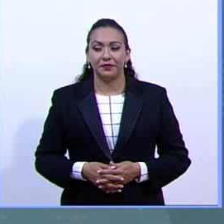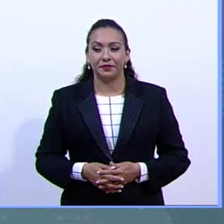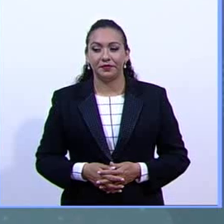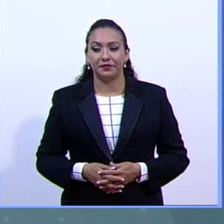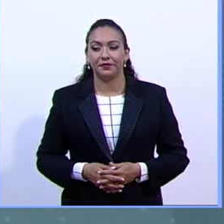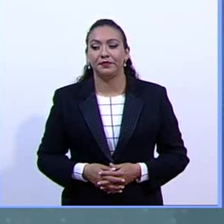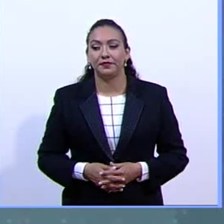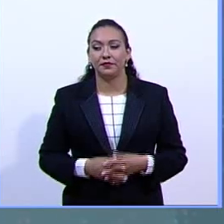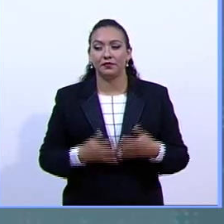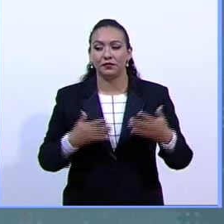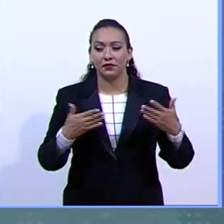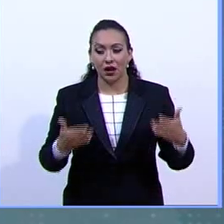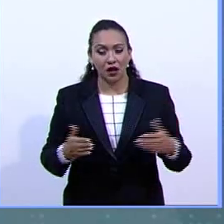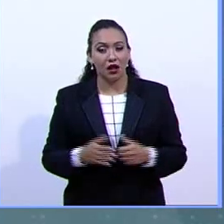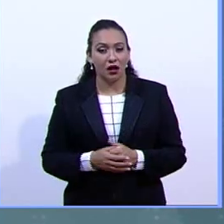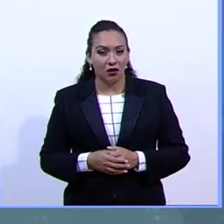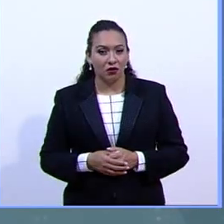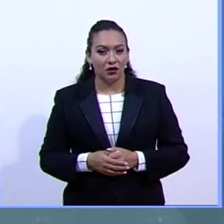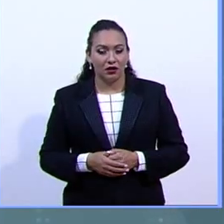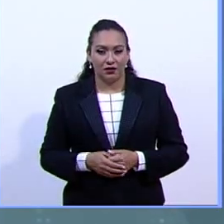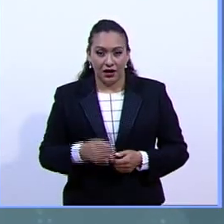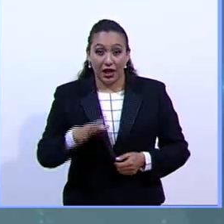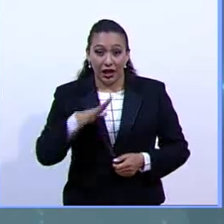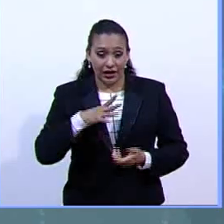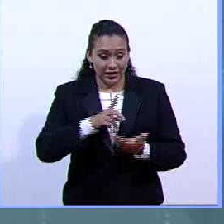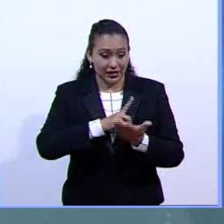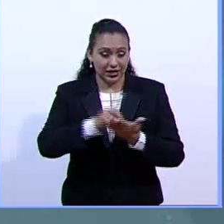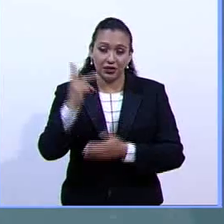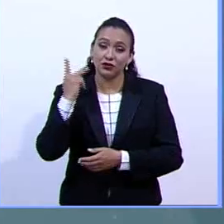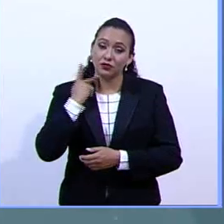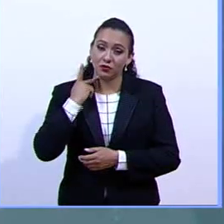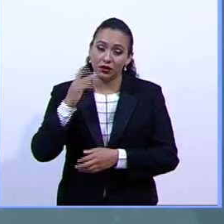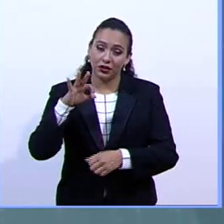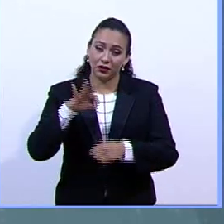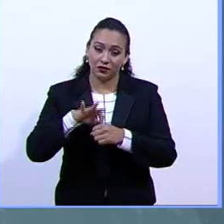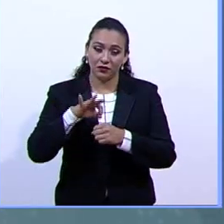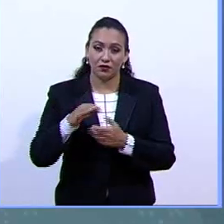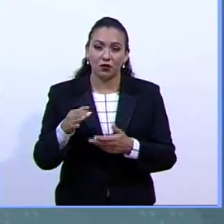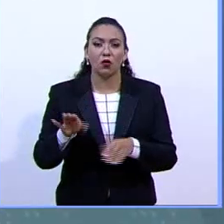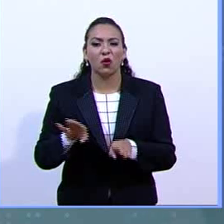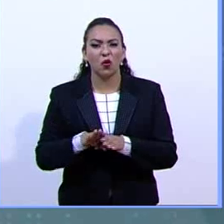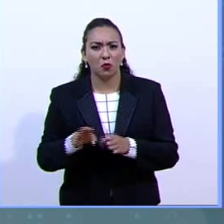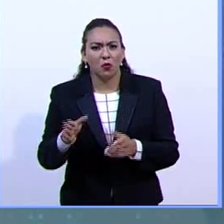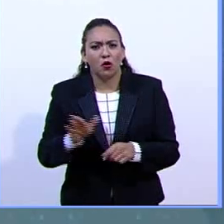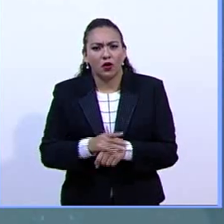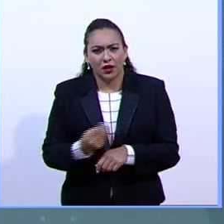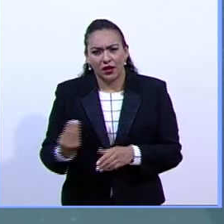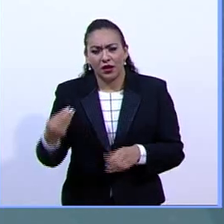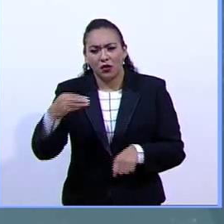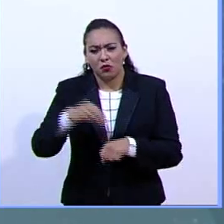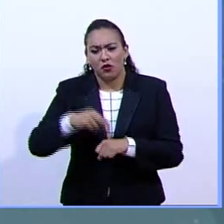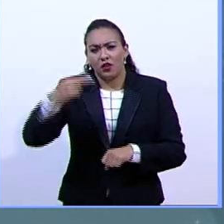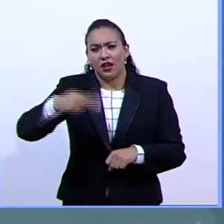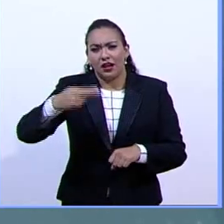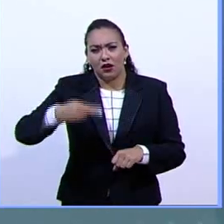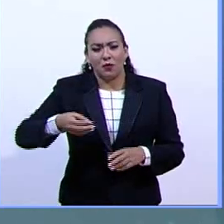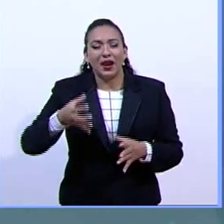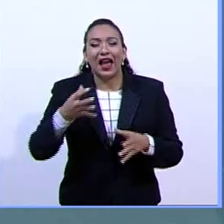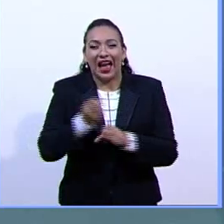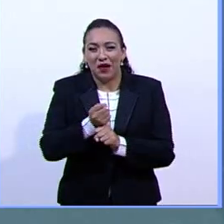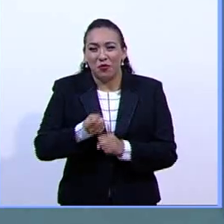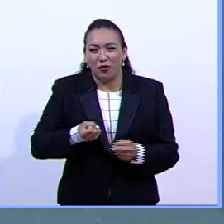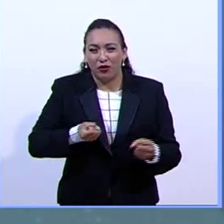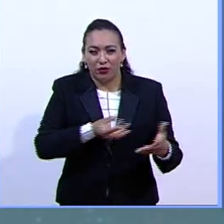Máximo que no se acredita la afectación a los derechos político-electorales, en tanto la inclusión de los sobrenombres no constituye un